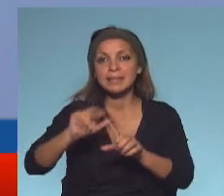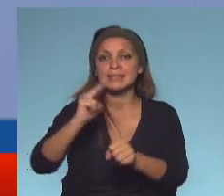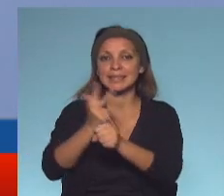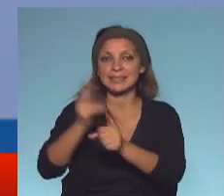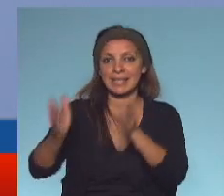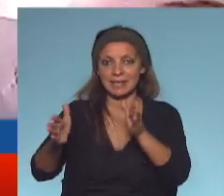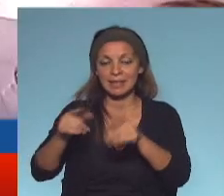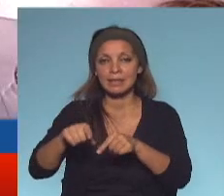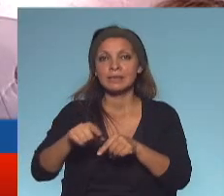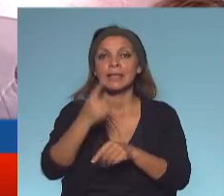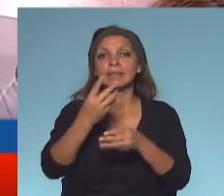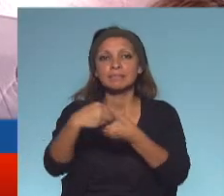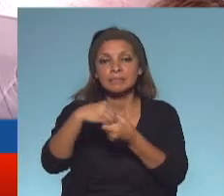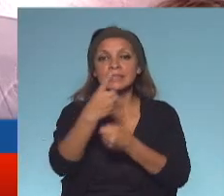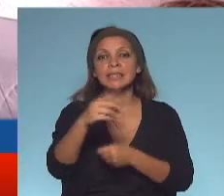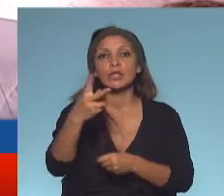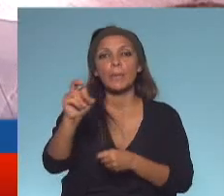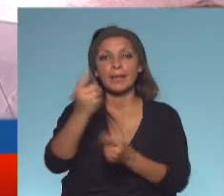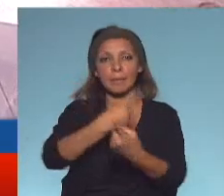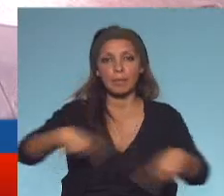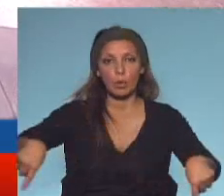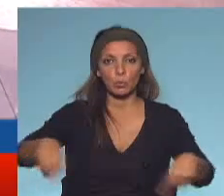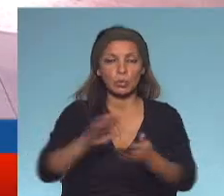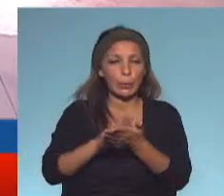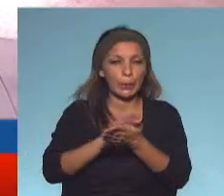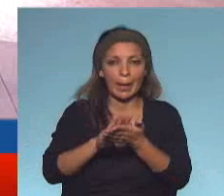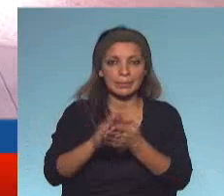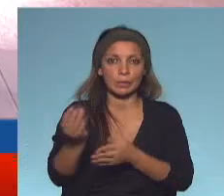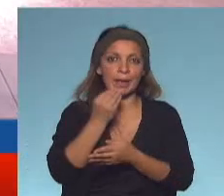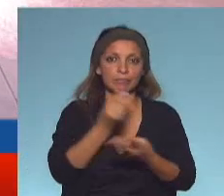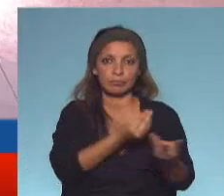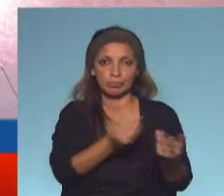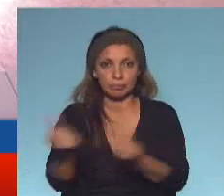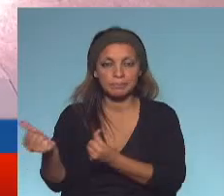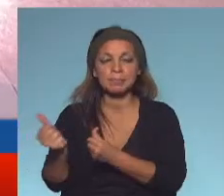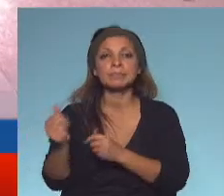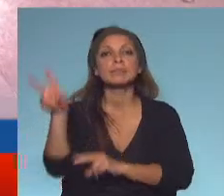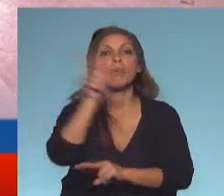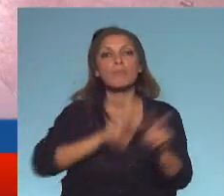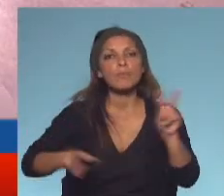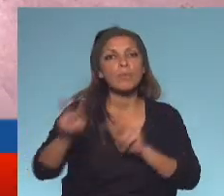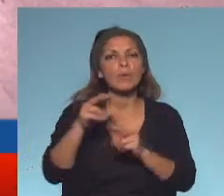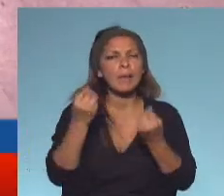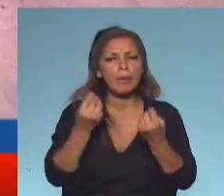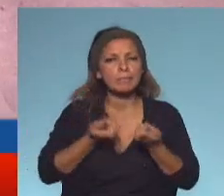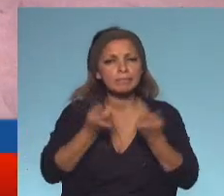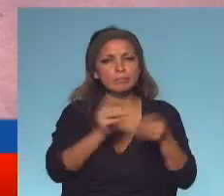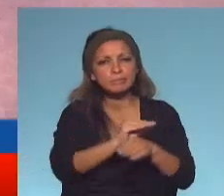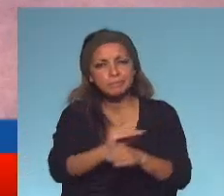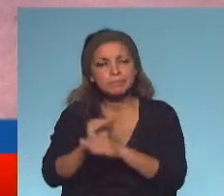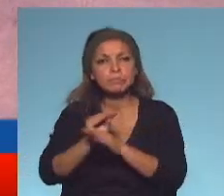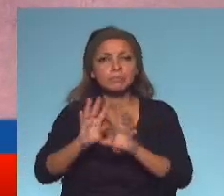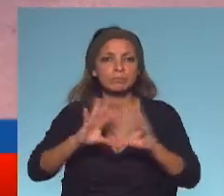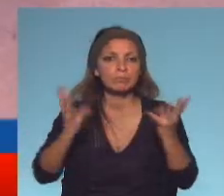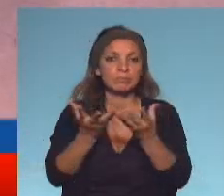de 120 productos básicos de consumo, donde lo que estamos buscando es cubrir la globalidad del